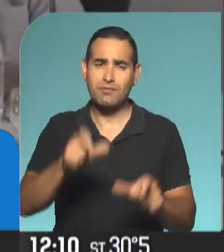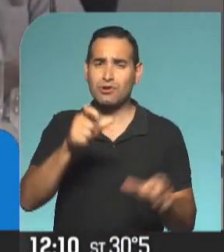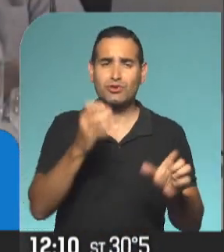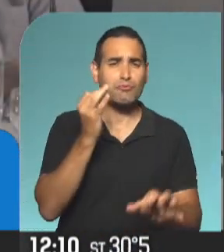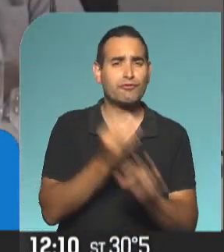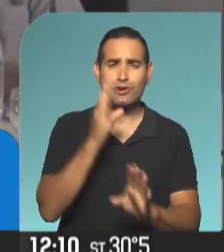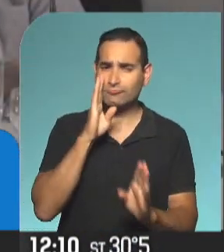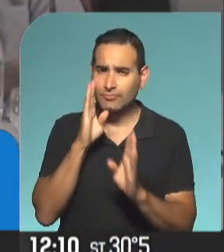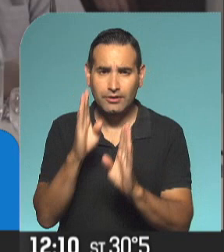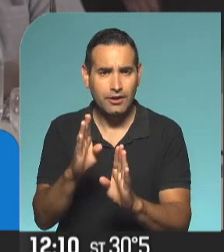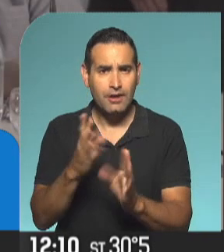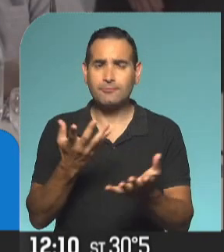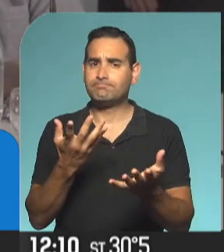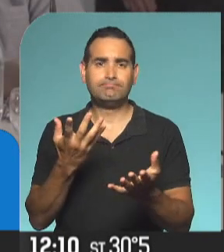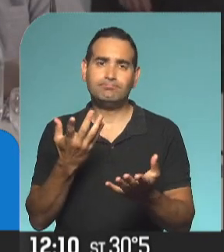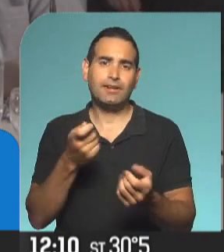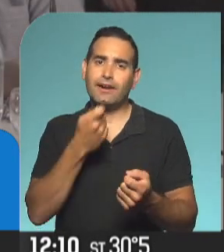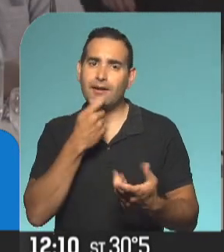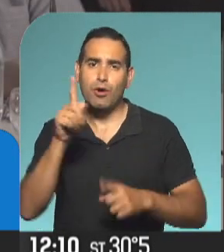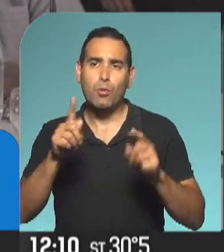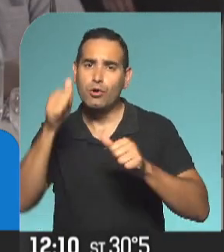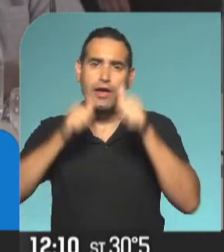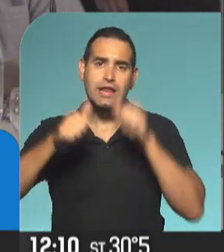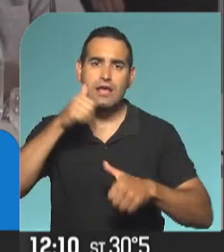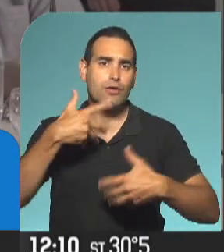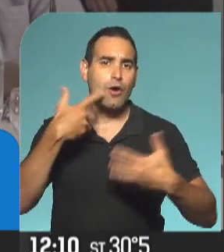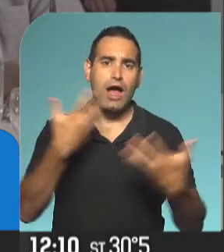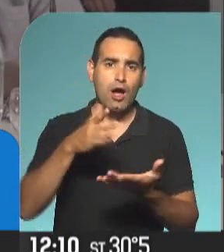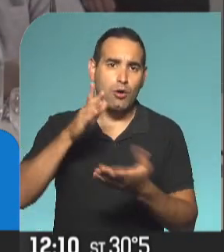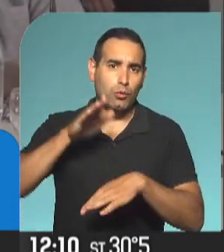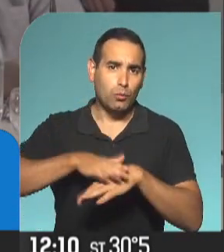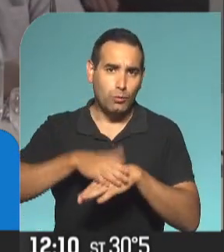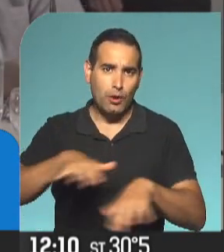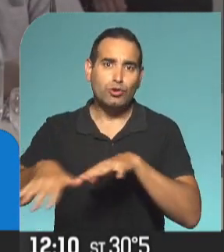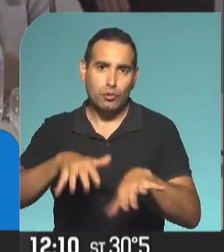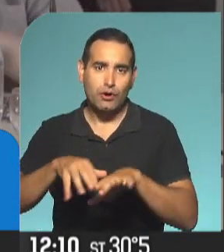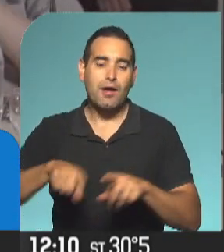estar abocados a algún tipo de situación particular que tengamos que asistir. Solo por